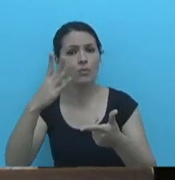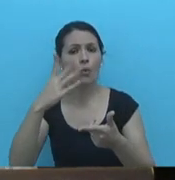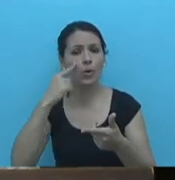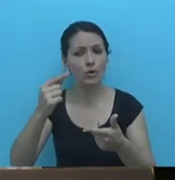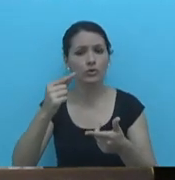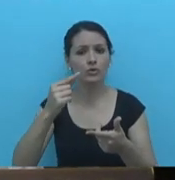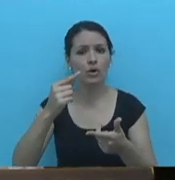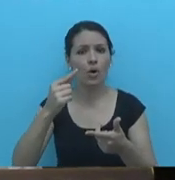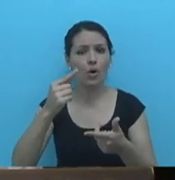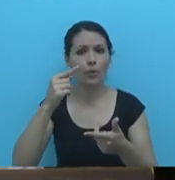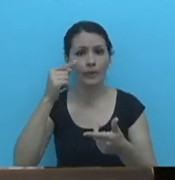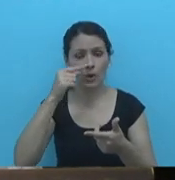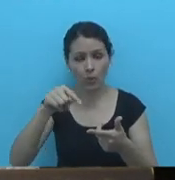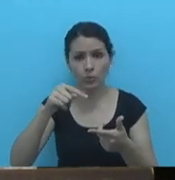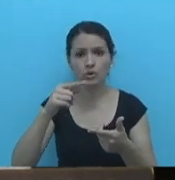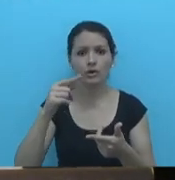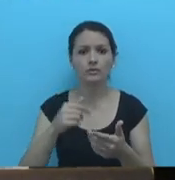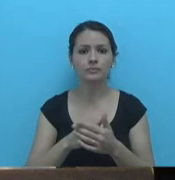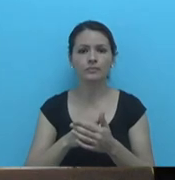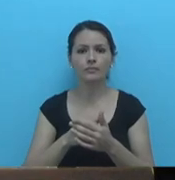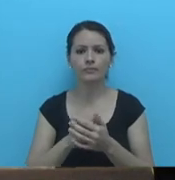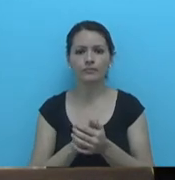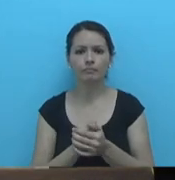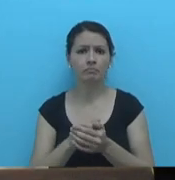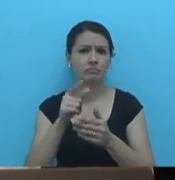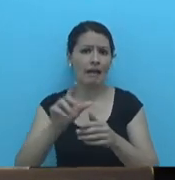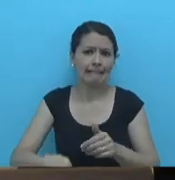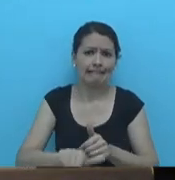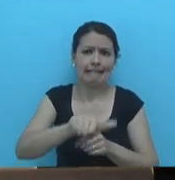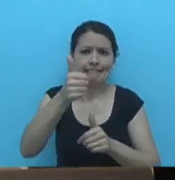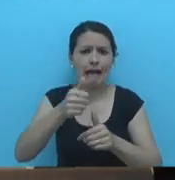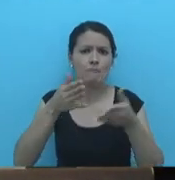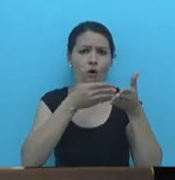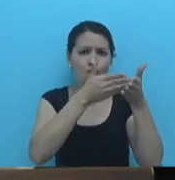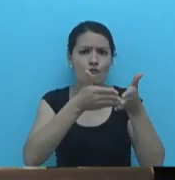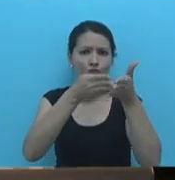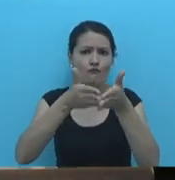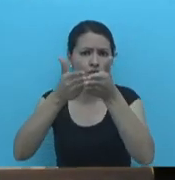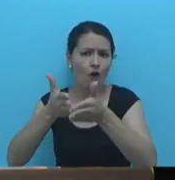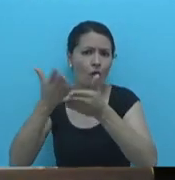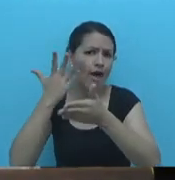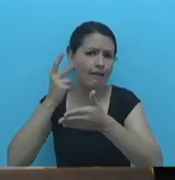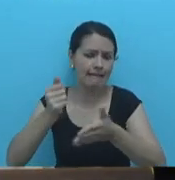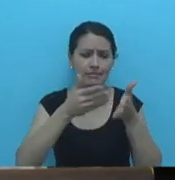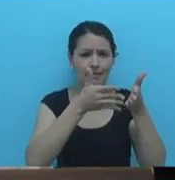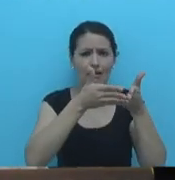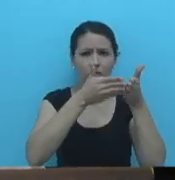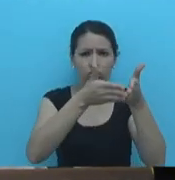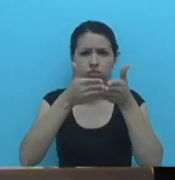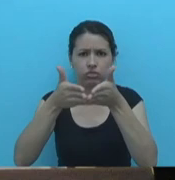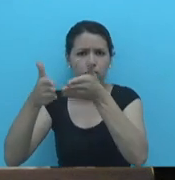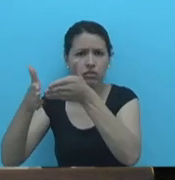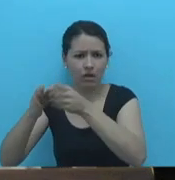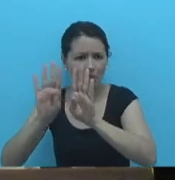le ganamos a la flota imperial más poderosa de la Tierra, que era la flota del Imperio Inglés, en la batalla de